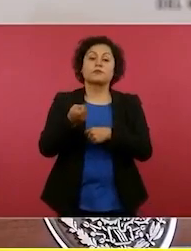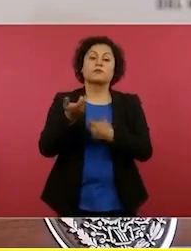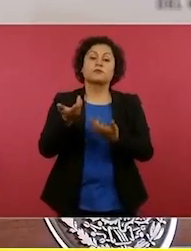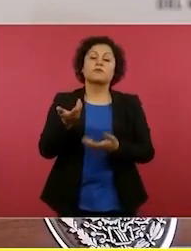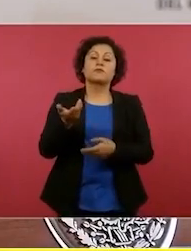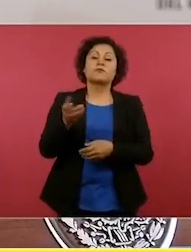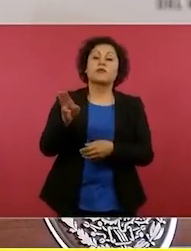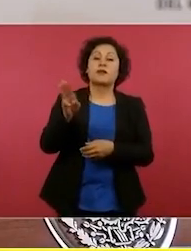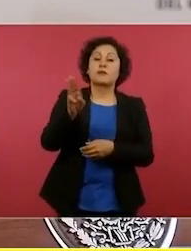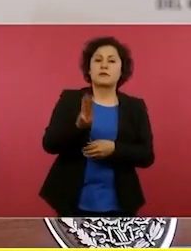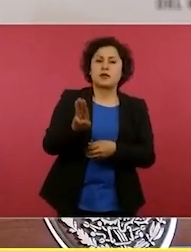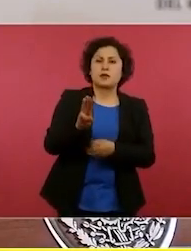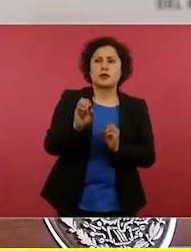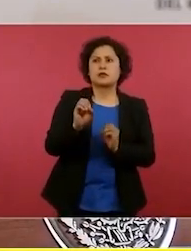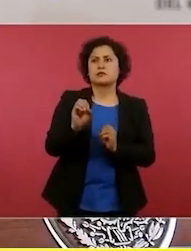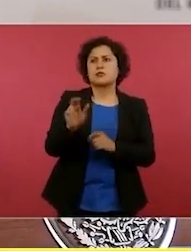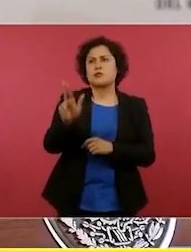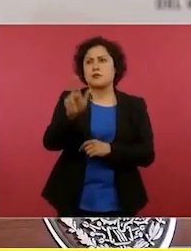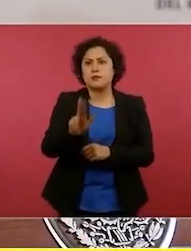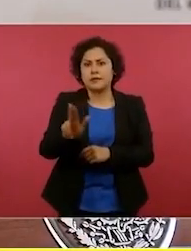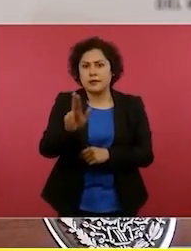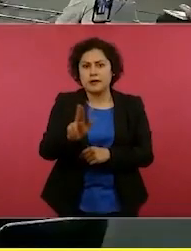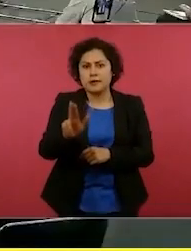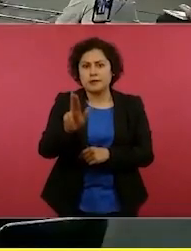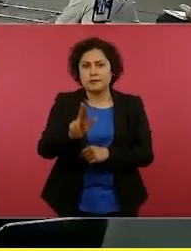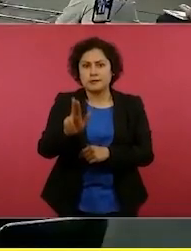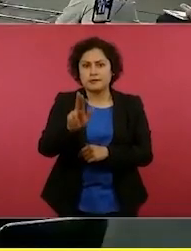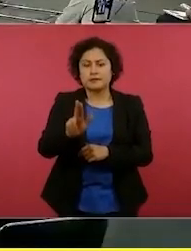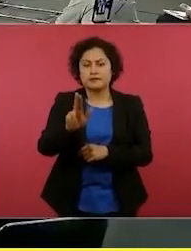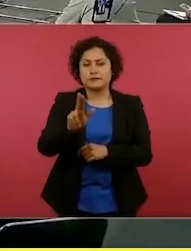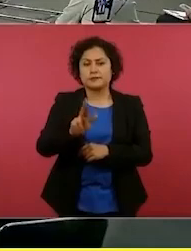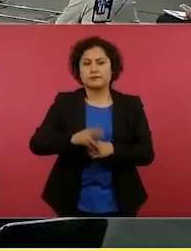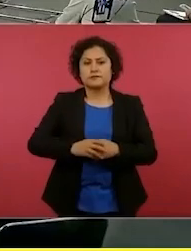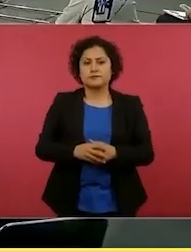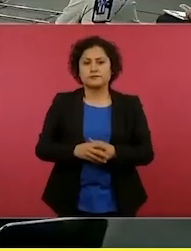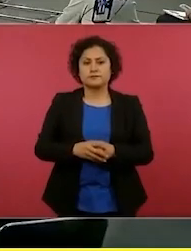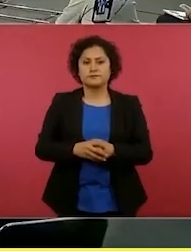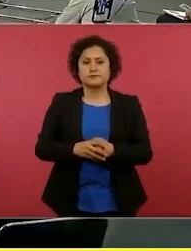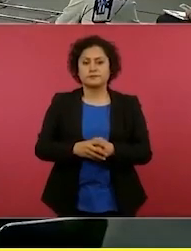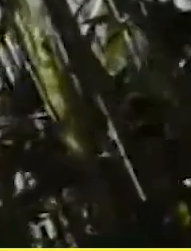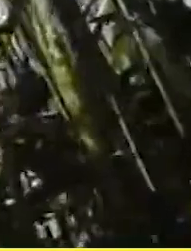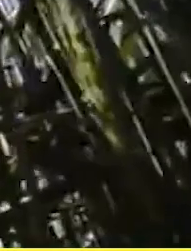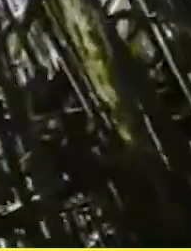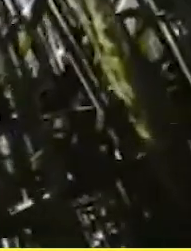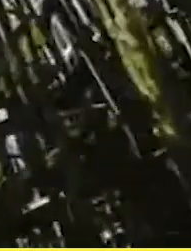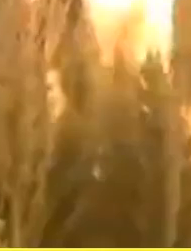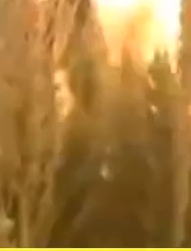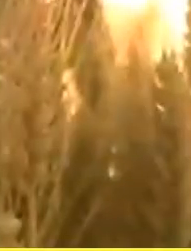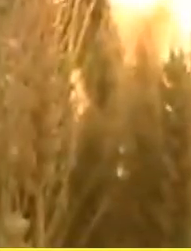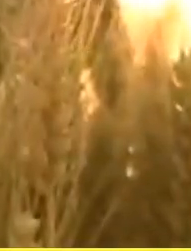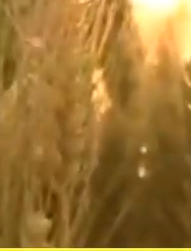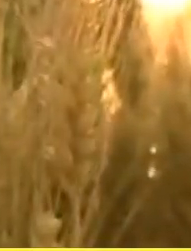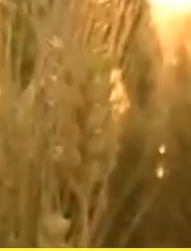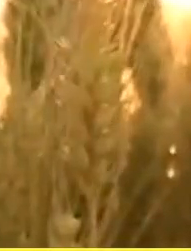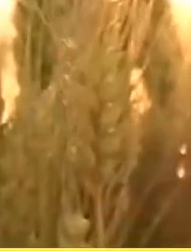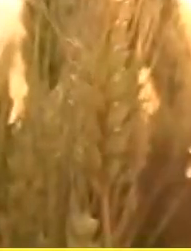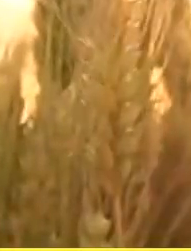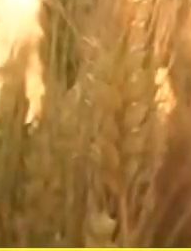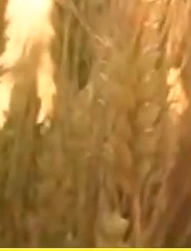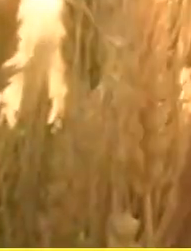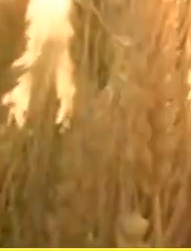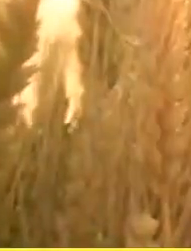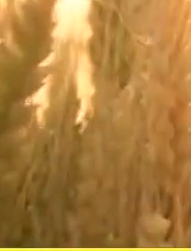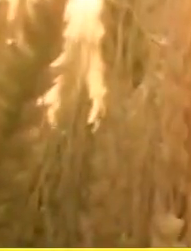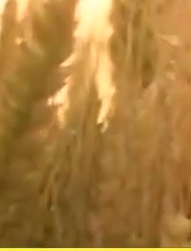para respetar este periodo de reflexión previo a la jornada electoral del domingo 2 de junio. También le voy a platicar, China ha